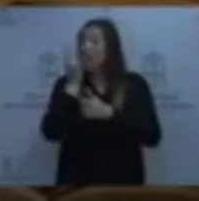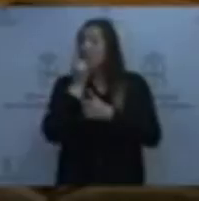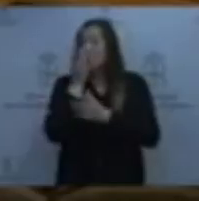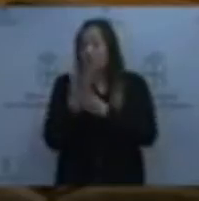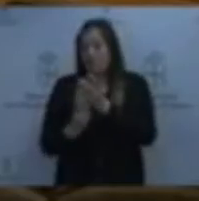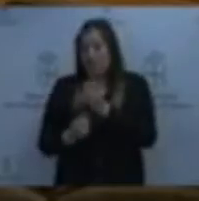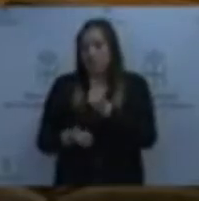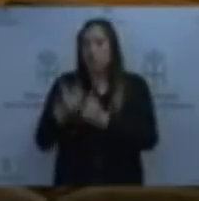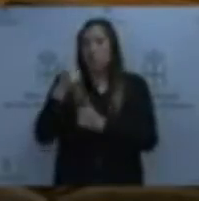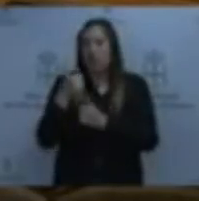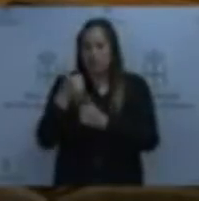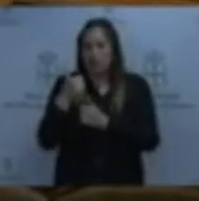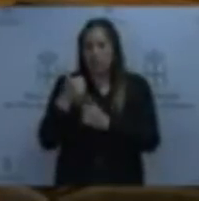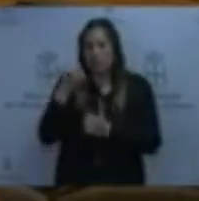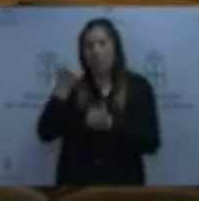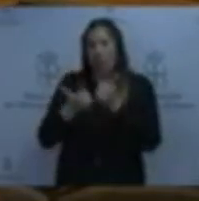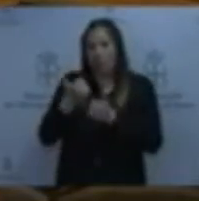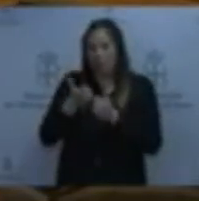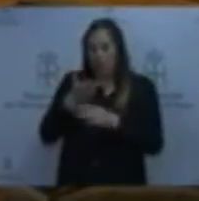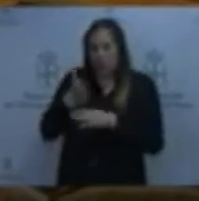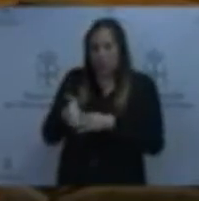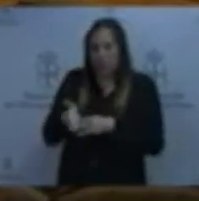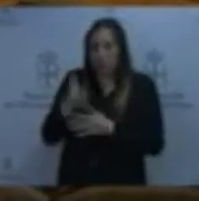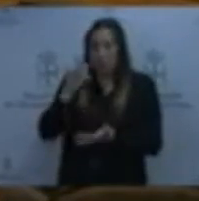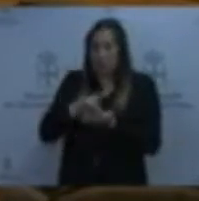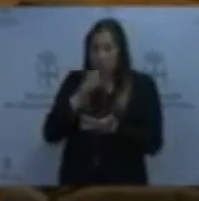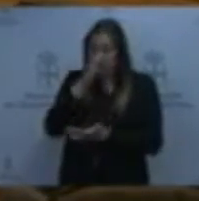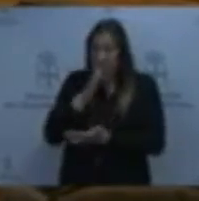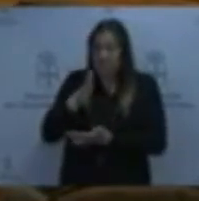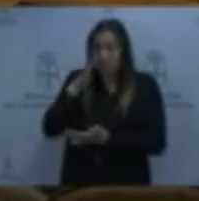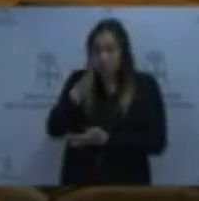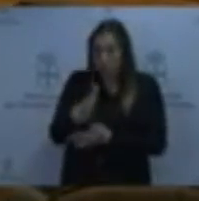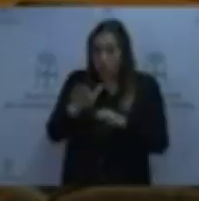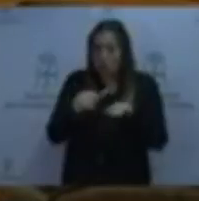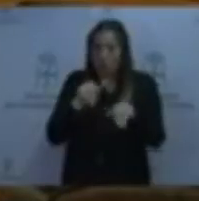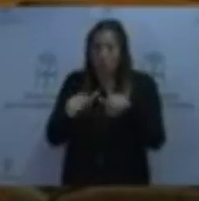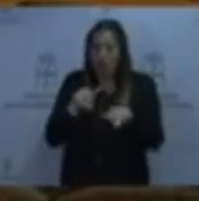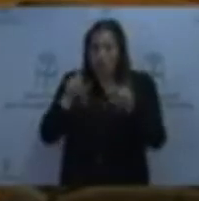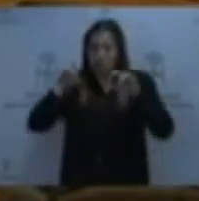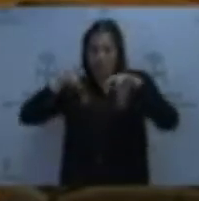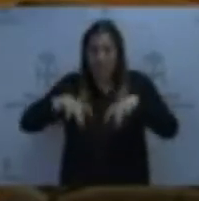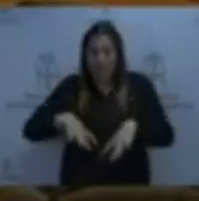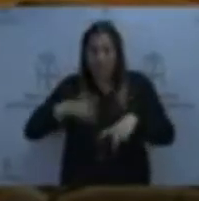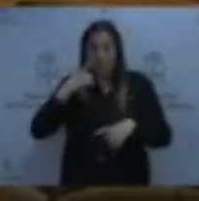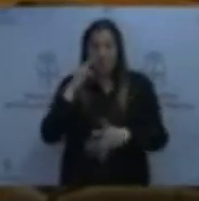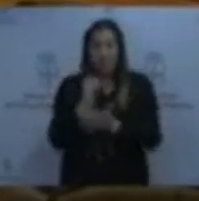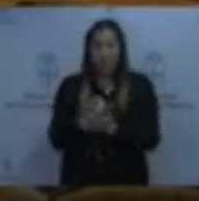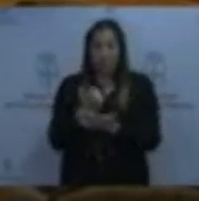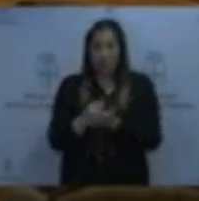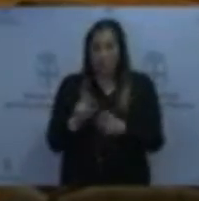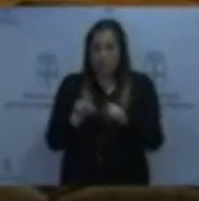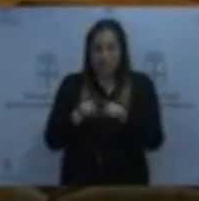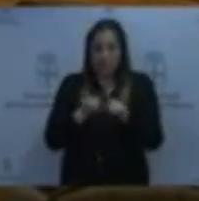creando verdaderos cataclismos concursales. Cuando pasen más de 5 años sin convocarse pruebas, las pruebas se convierten en una auténtica